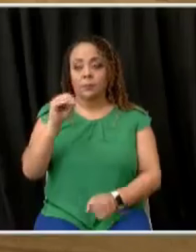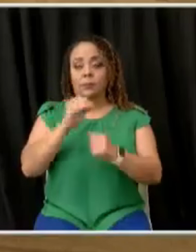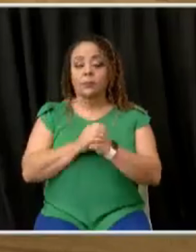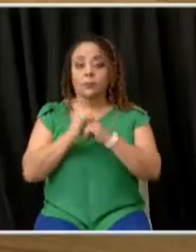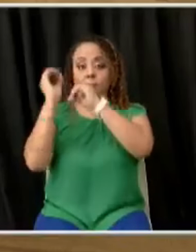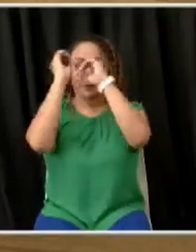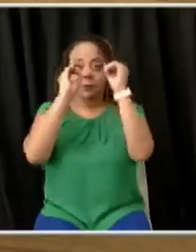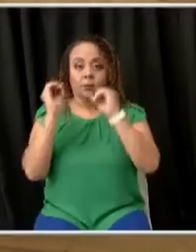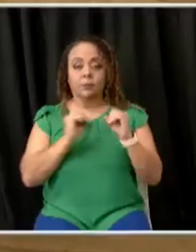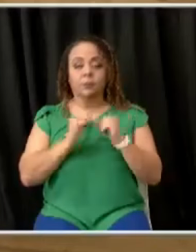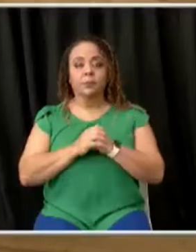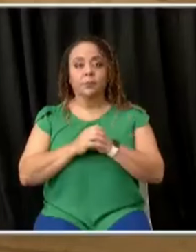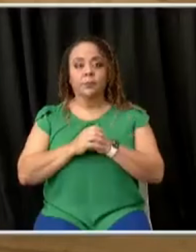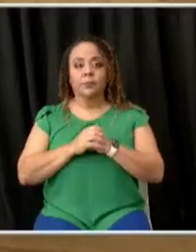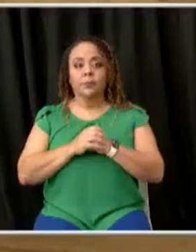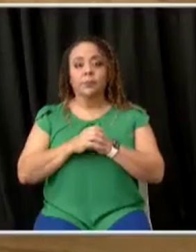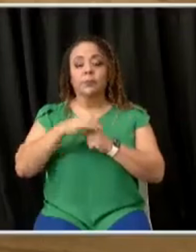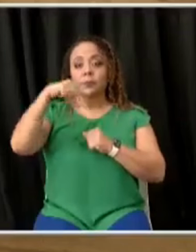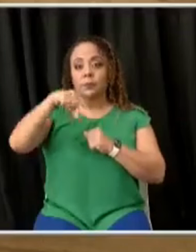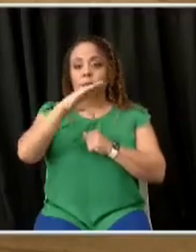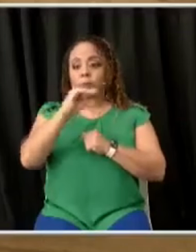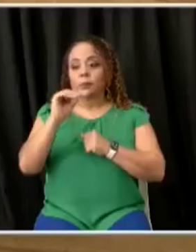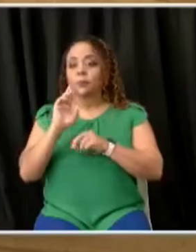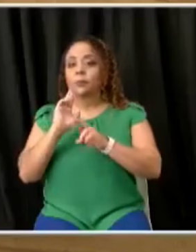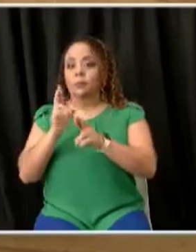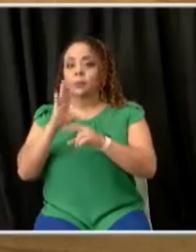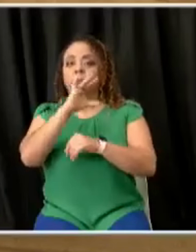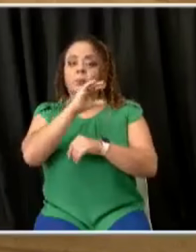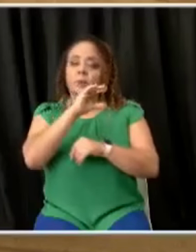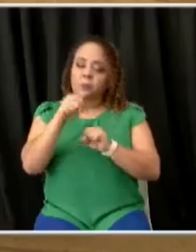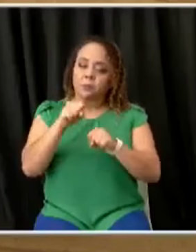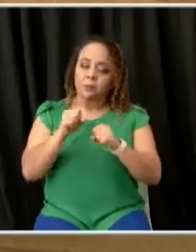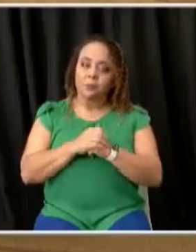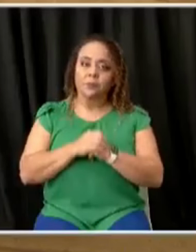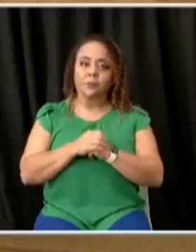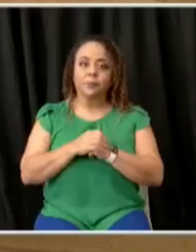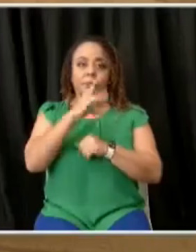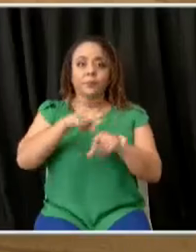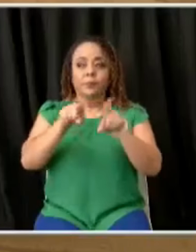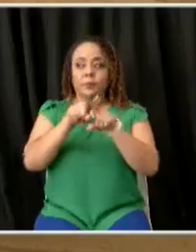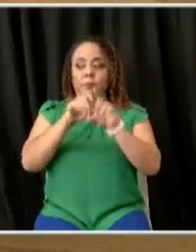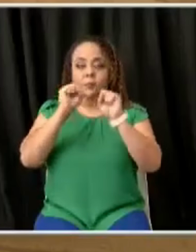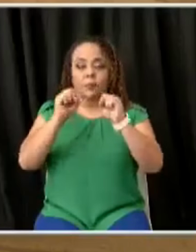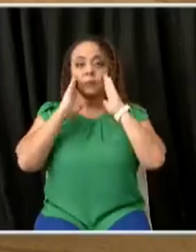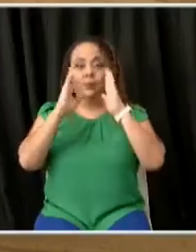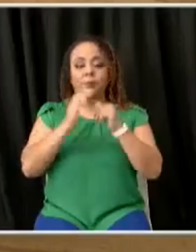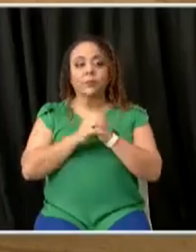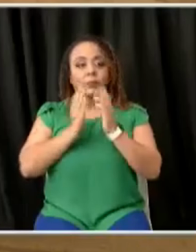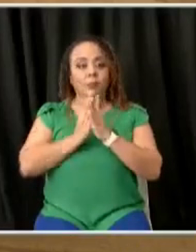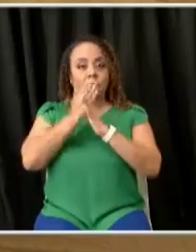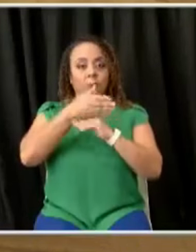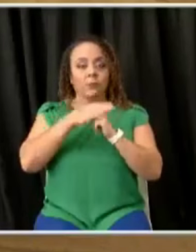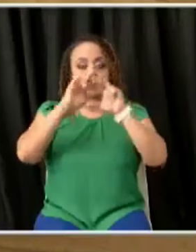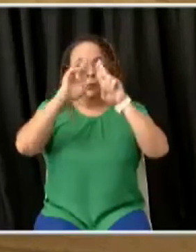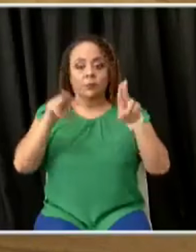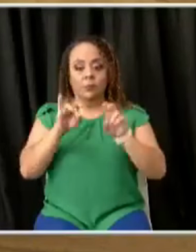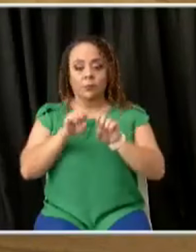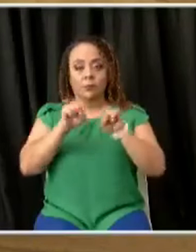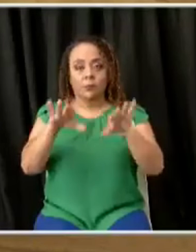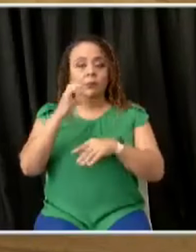Zoom en el espacio de QR. Ahí puede hacer sus consultas o también las podremos atender a través de la red social